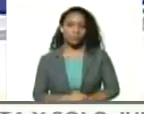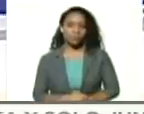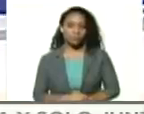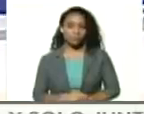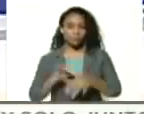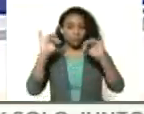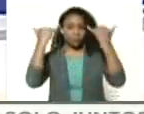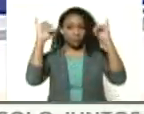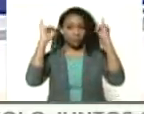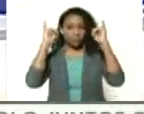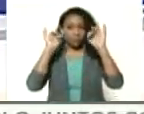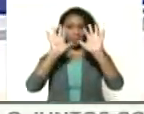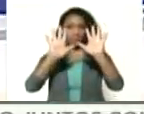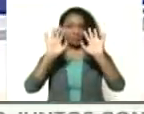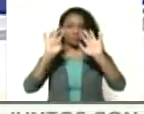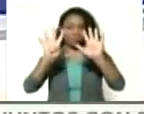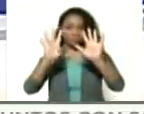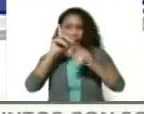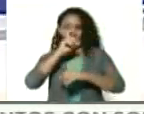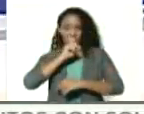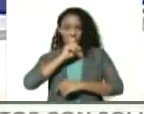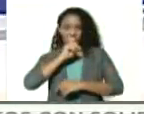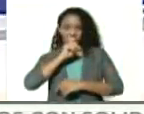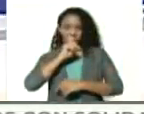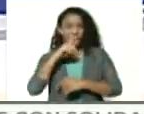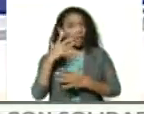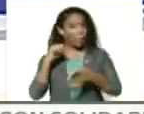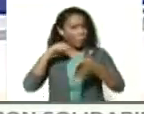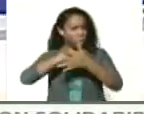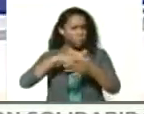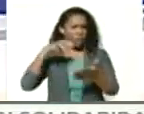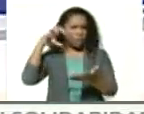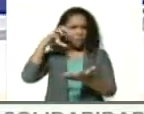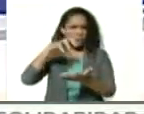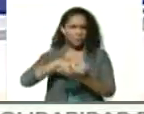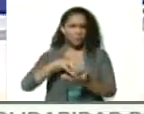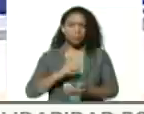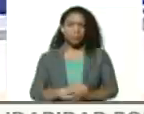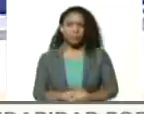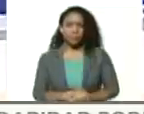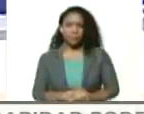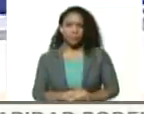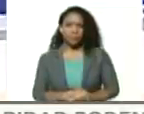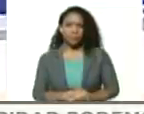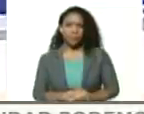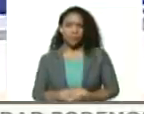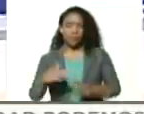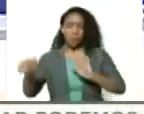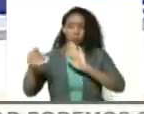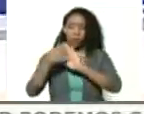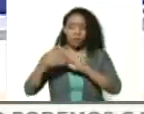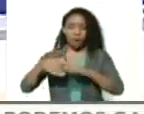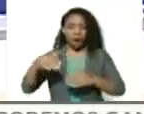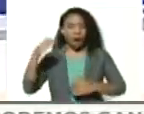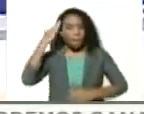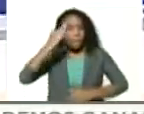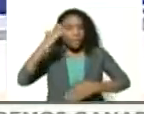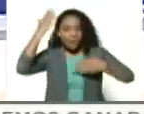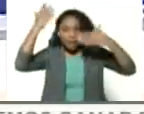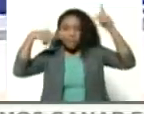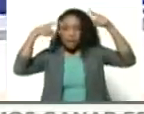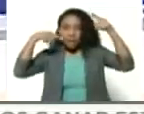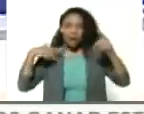conmemorando los 19 años del golpe de Estado contra nuestro comandante Hugo Chávez, contra